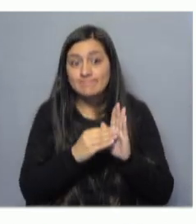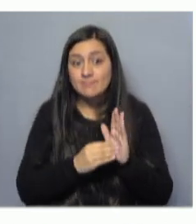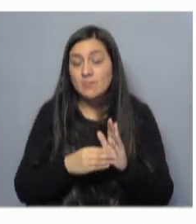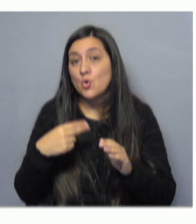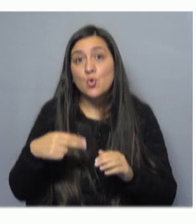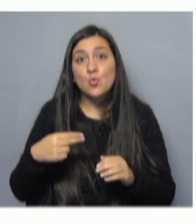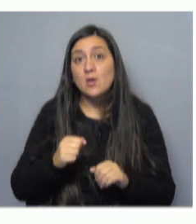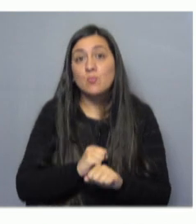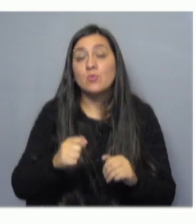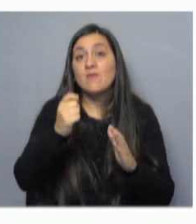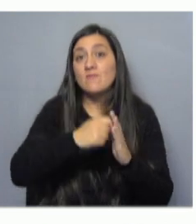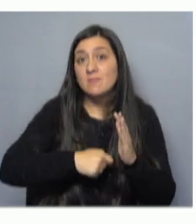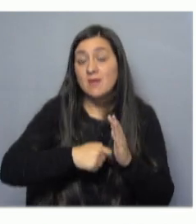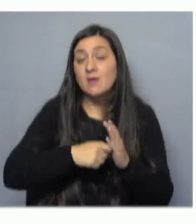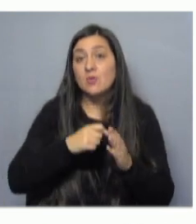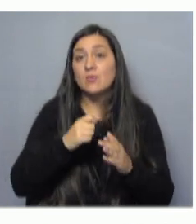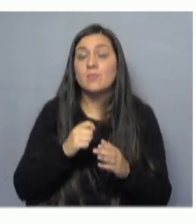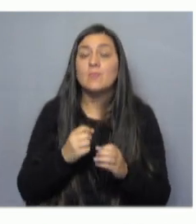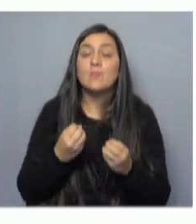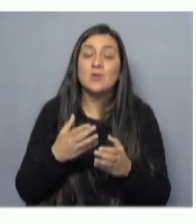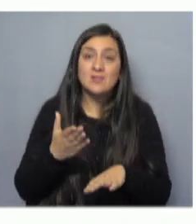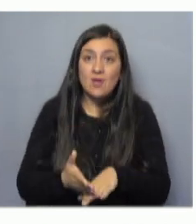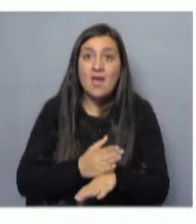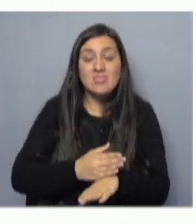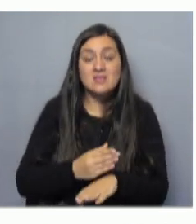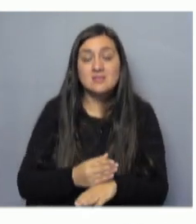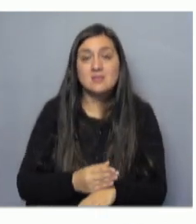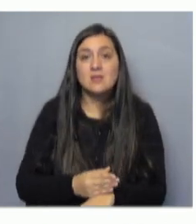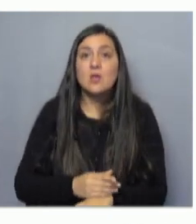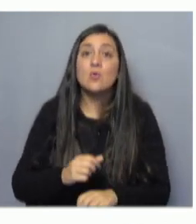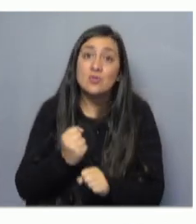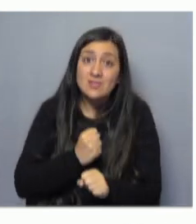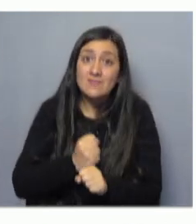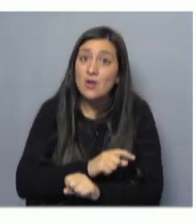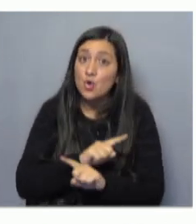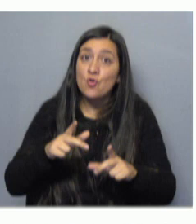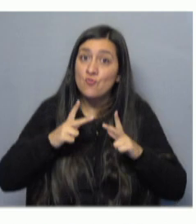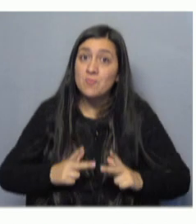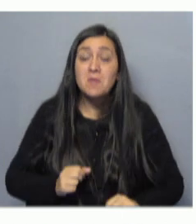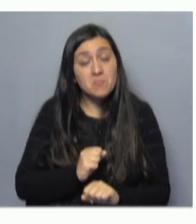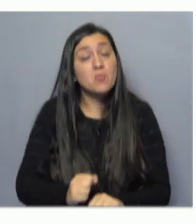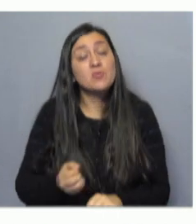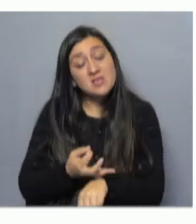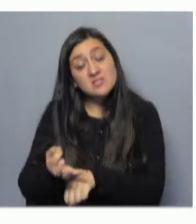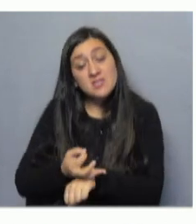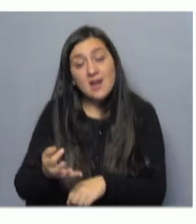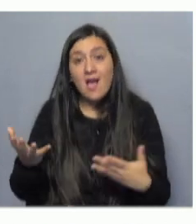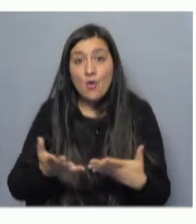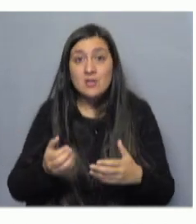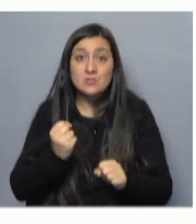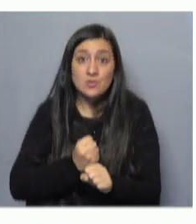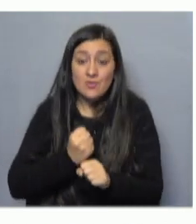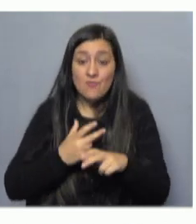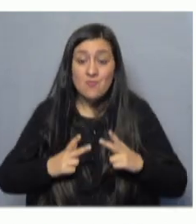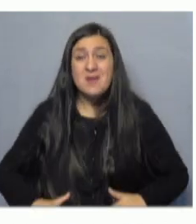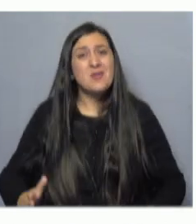y trabajar por tener antecedentes. Mientras era trabajo informal, podía. Cuando era un trabajo legal y pago, me dejaron afuera. Además, también,